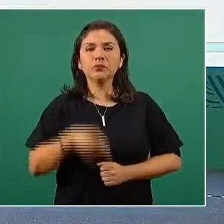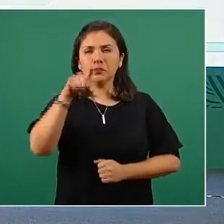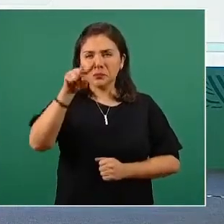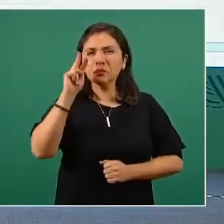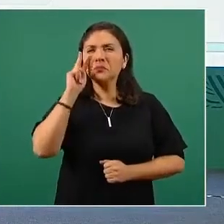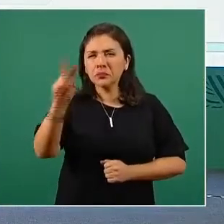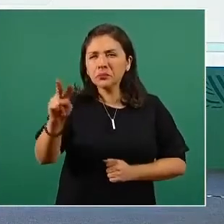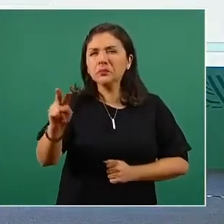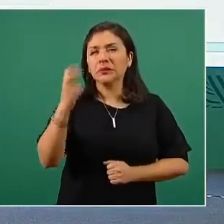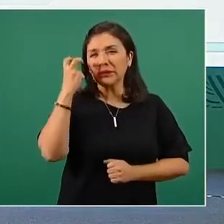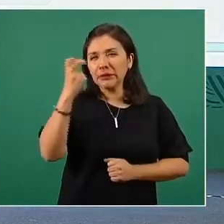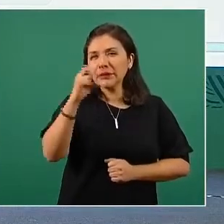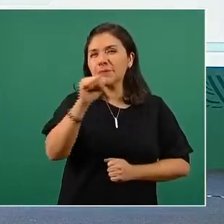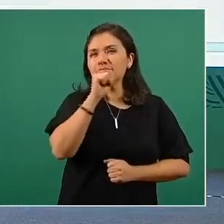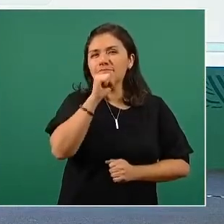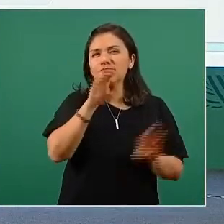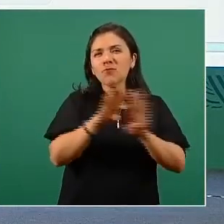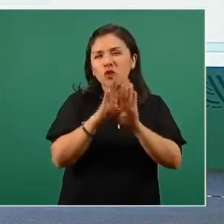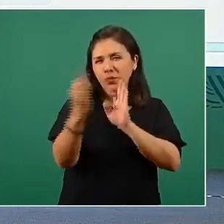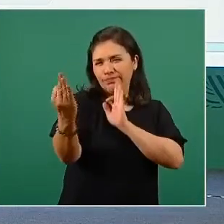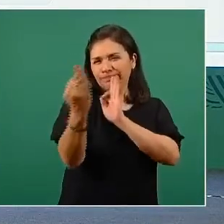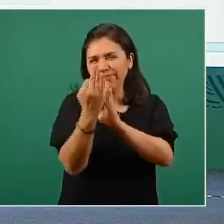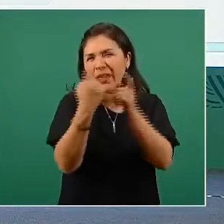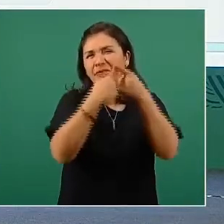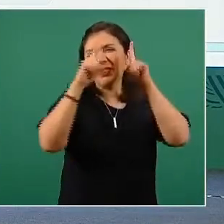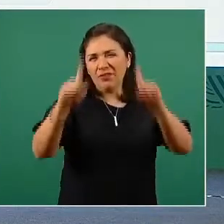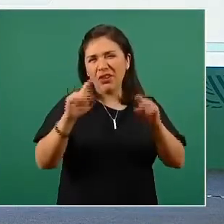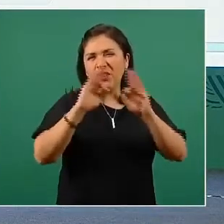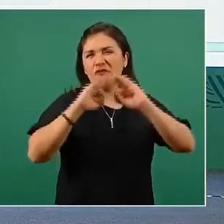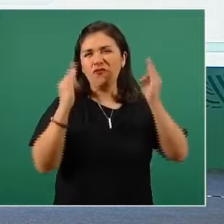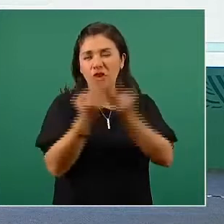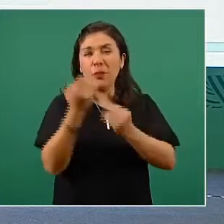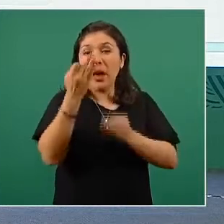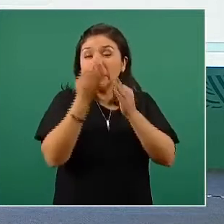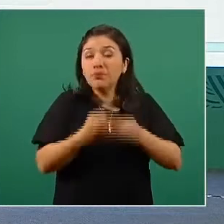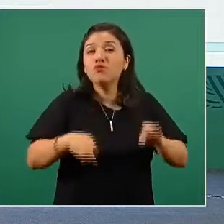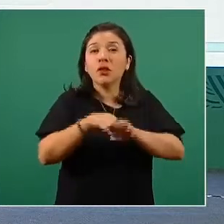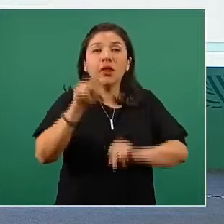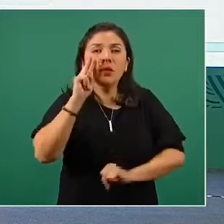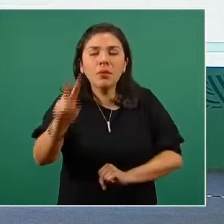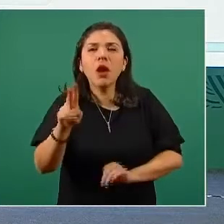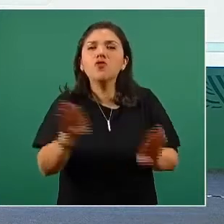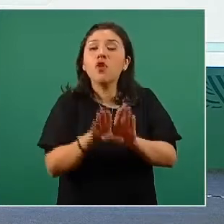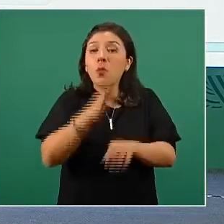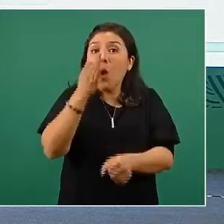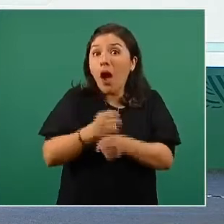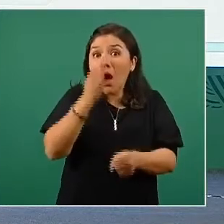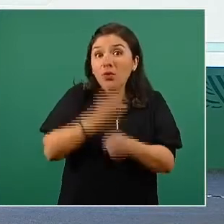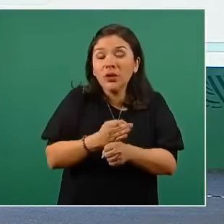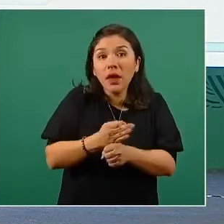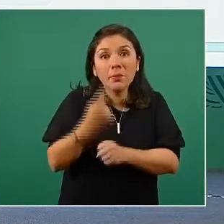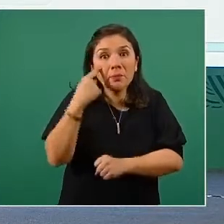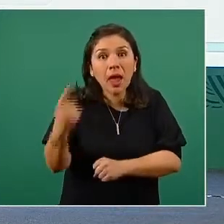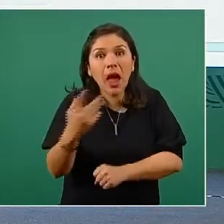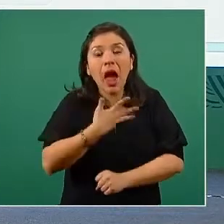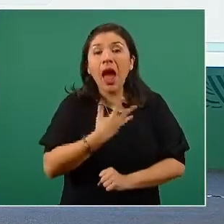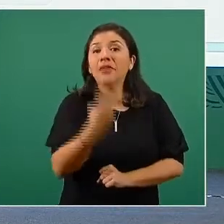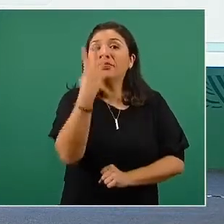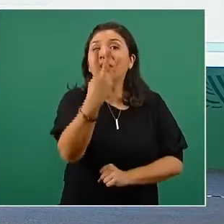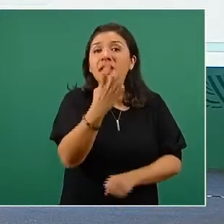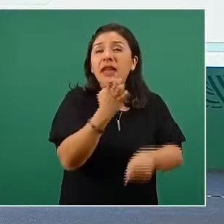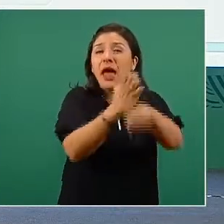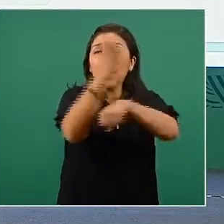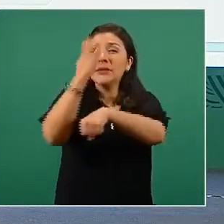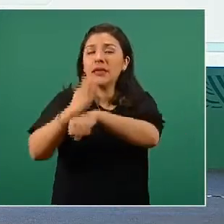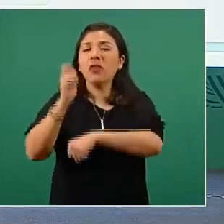Observemos pues cómo este gráfico visto de forma diferente, es muy importante que veamos cómo actualmente tan solo 3 entidades federativas,